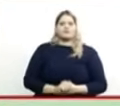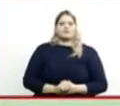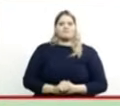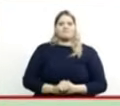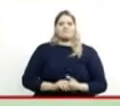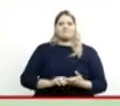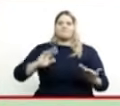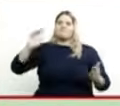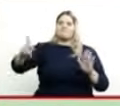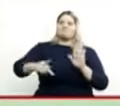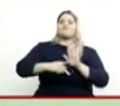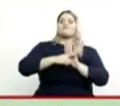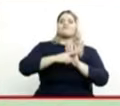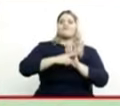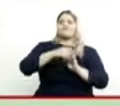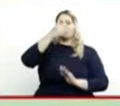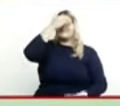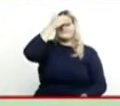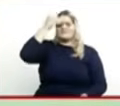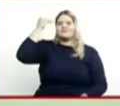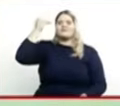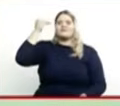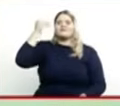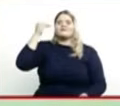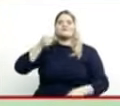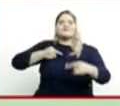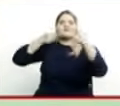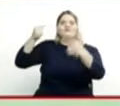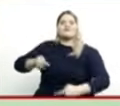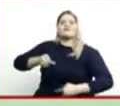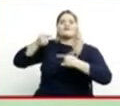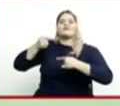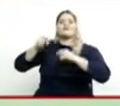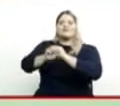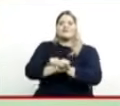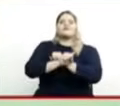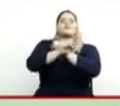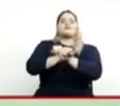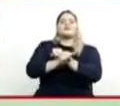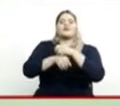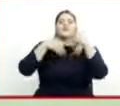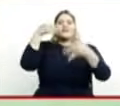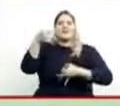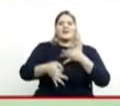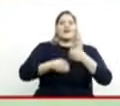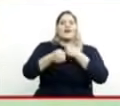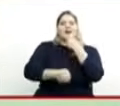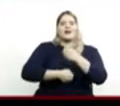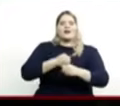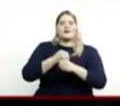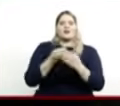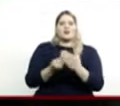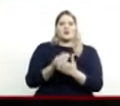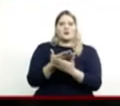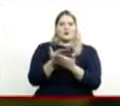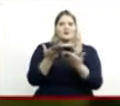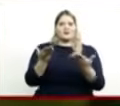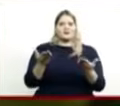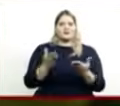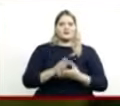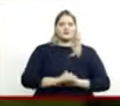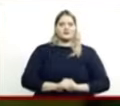Prohibido olvidar que somos resistencia. Feliz Año Nuevo. Aquí